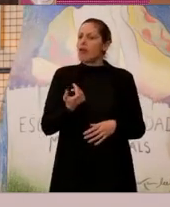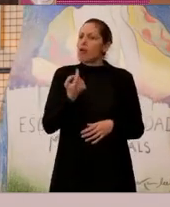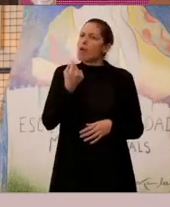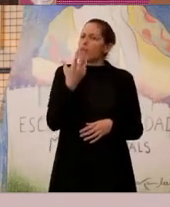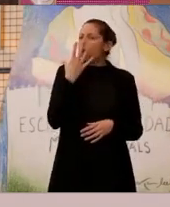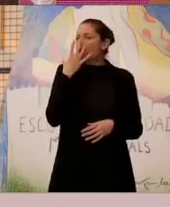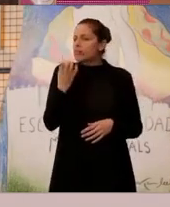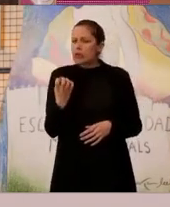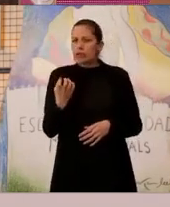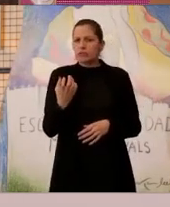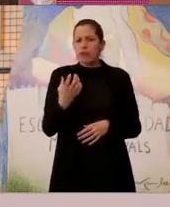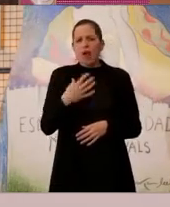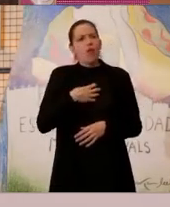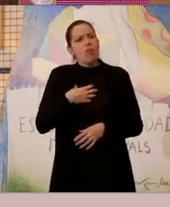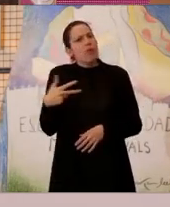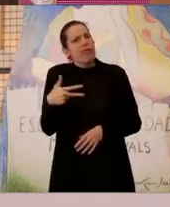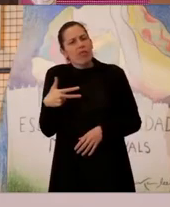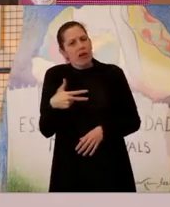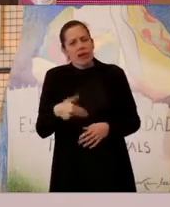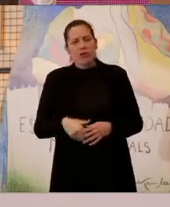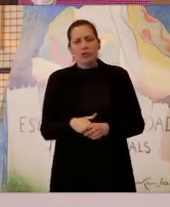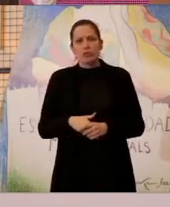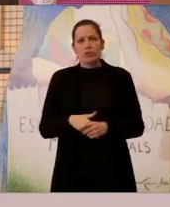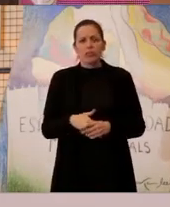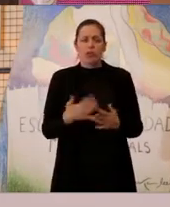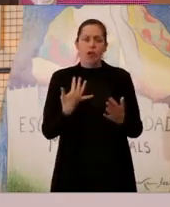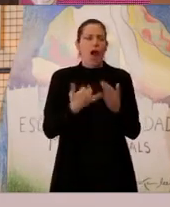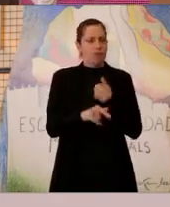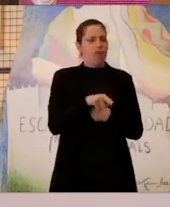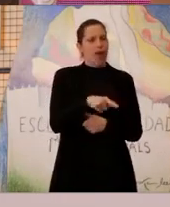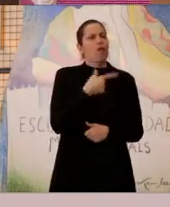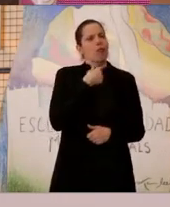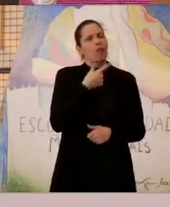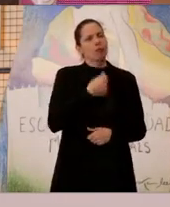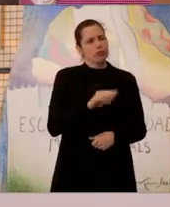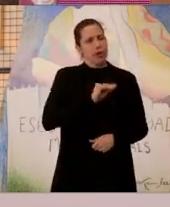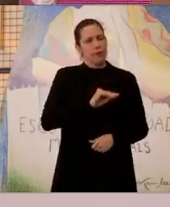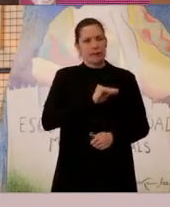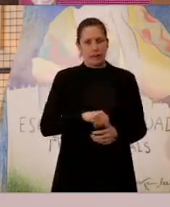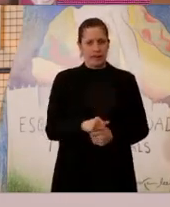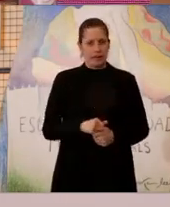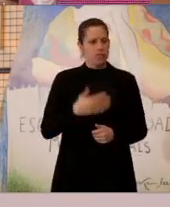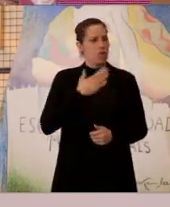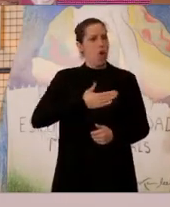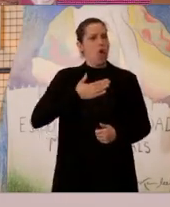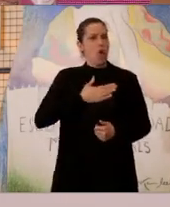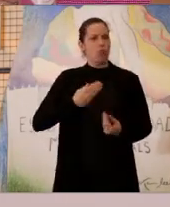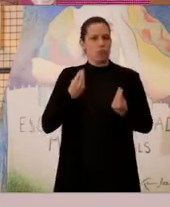triste que no puedan tener derechos Pero bueno en el fondo les gusta bastante les gusta bastante su vida